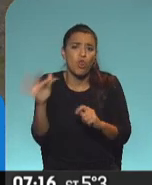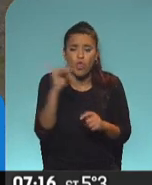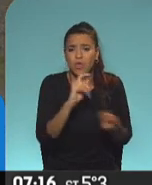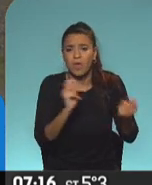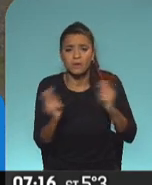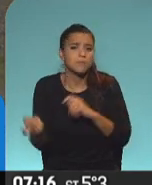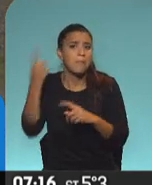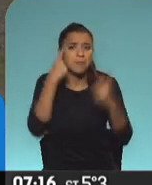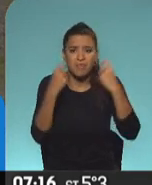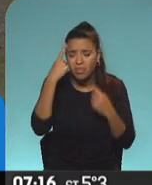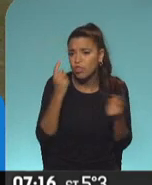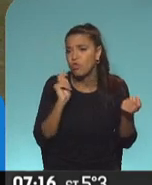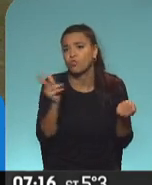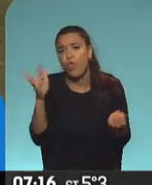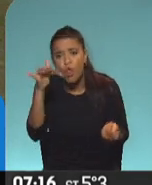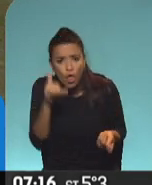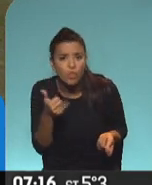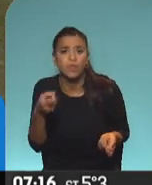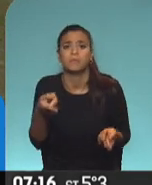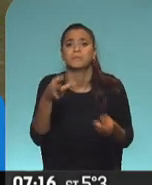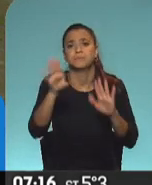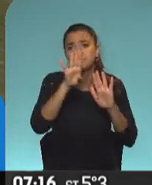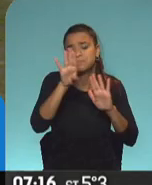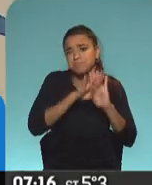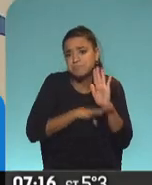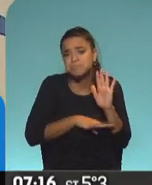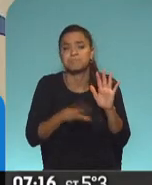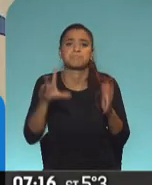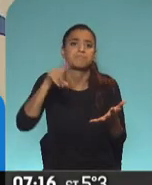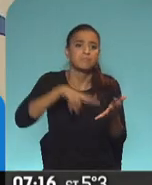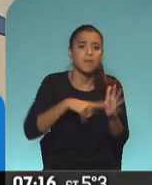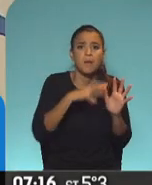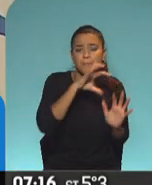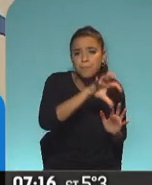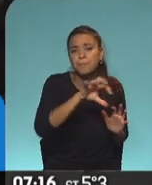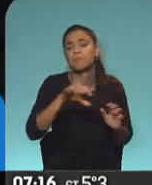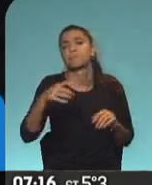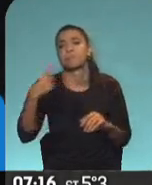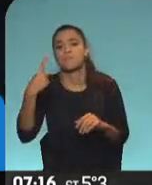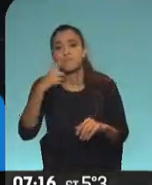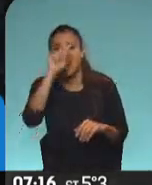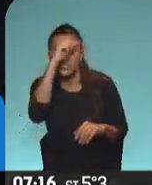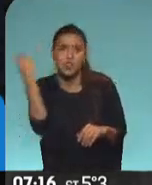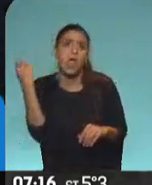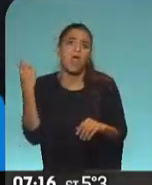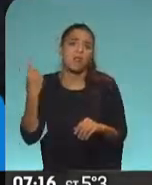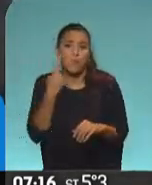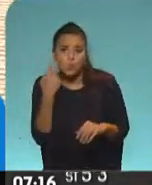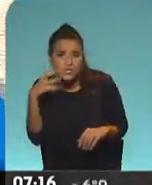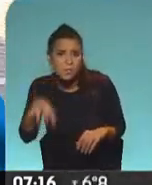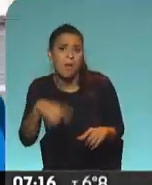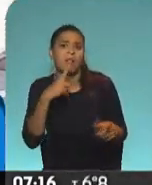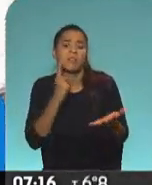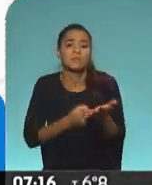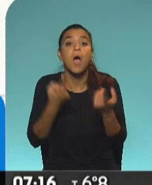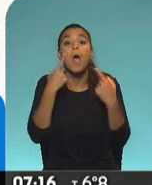vamos aprendiendo y se van tomando distintas medidas a nivel nacional, provincial y obviamente municipal, y vamos a ir evaluando la situación de